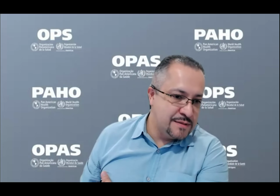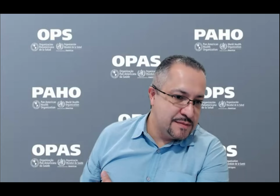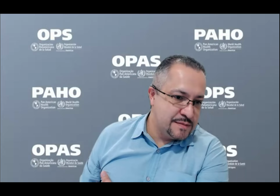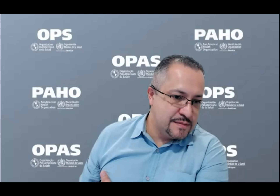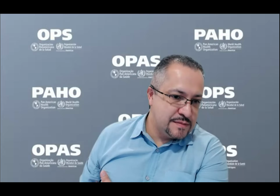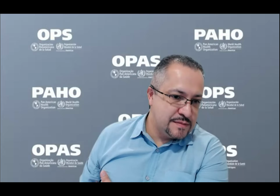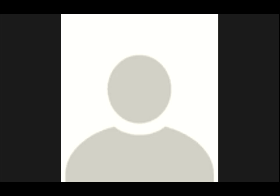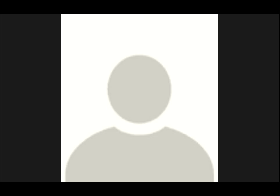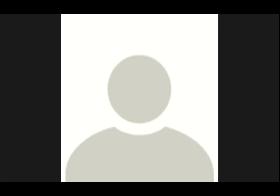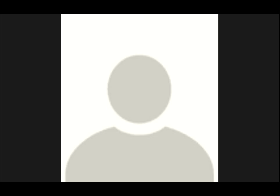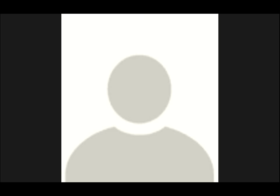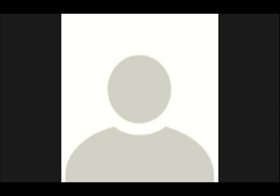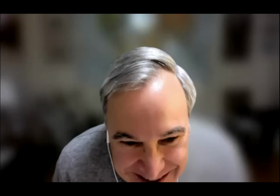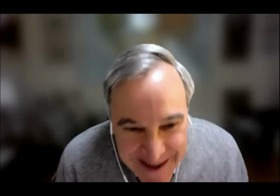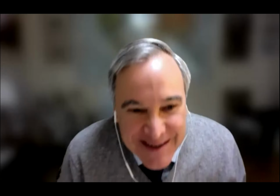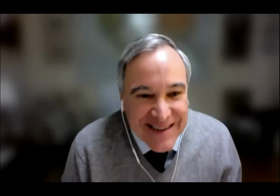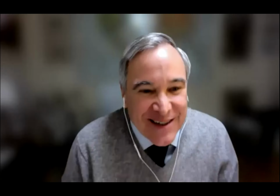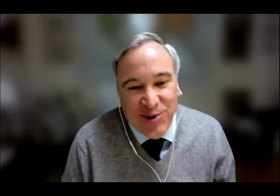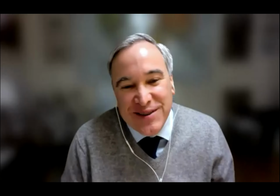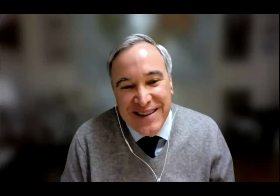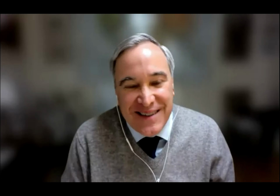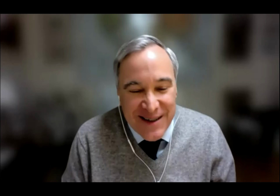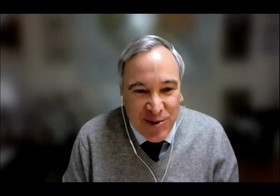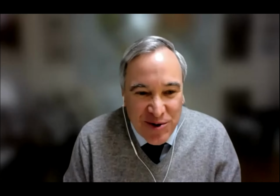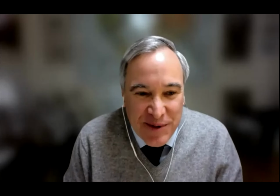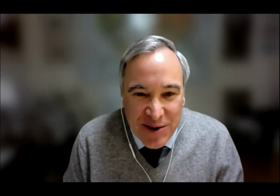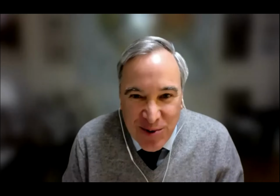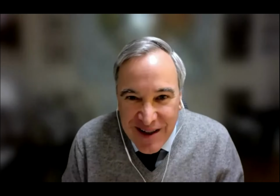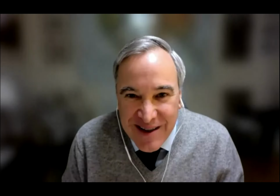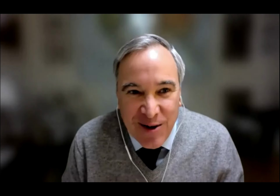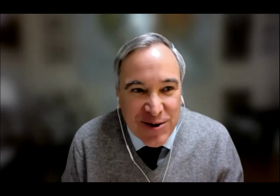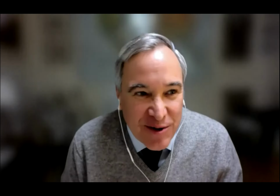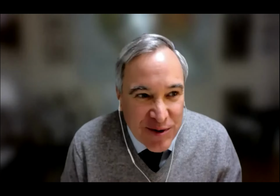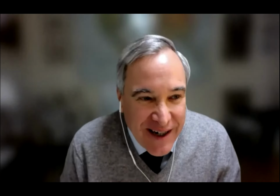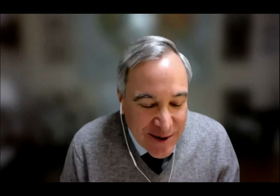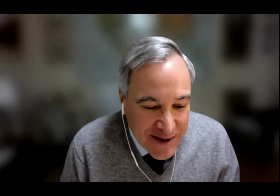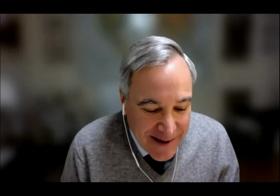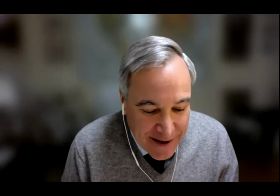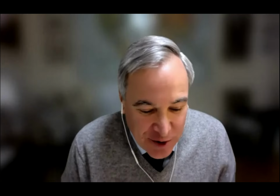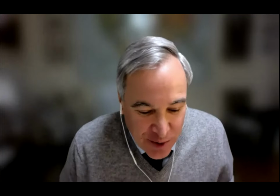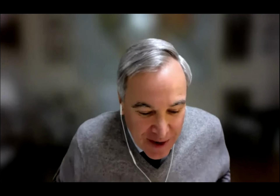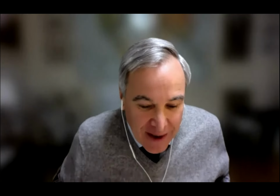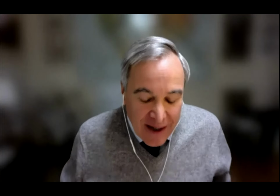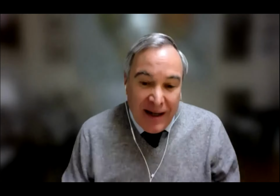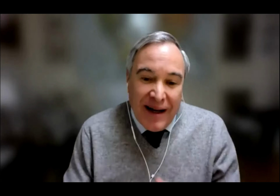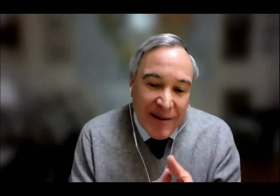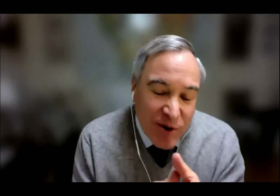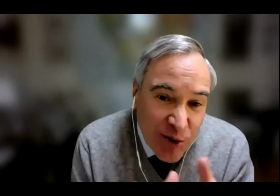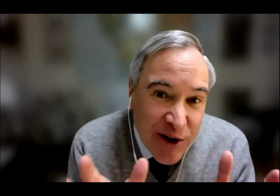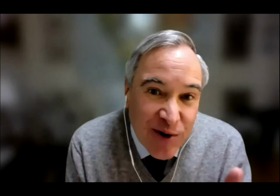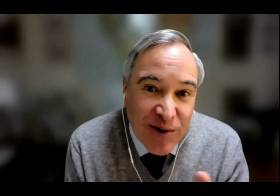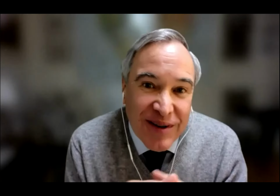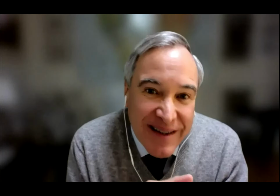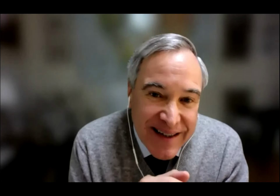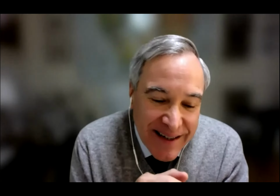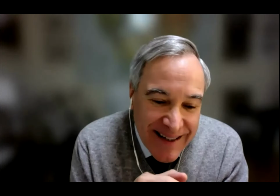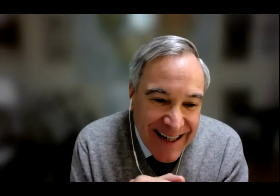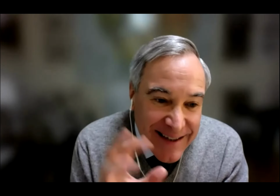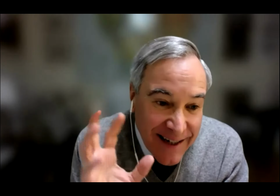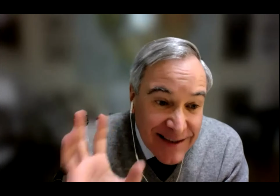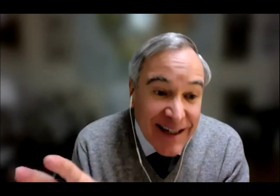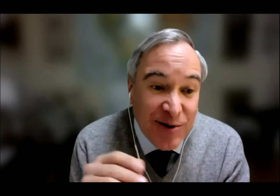Gabriel. Muchísimas gracias, Alex, y quiero hacer ese reconocimiento al trabajo extraordinario que se ha hecho. Hemos oído